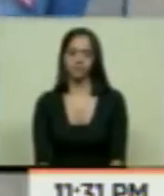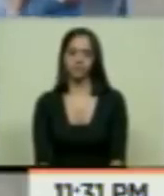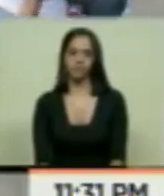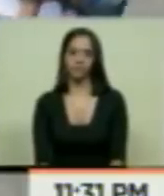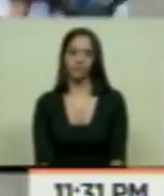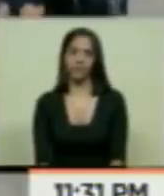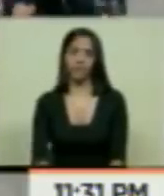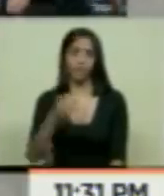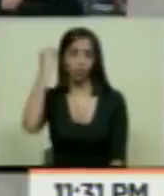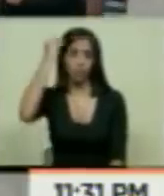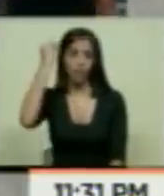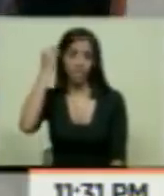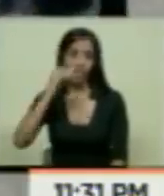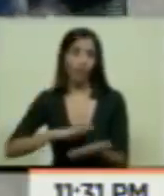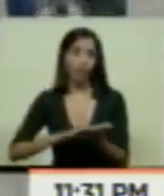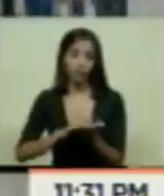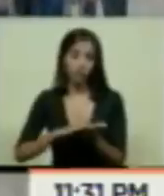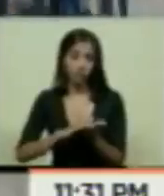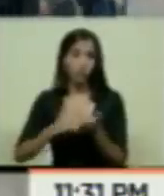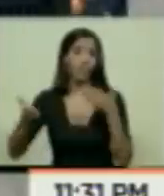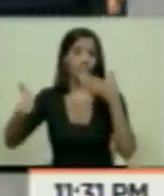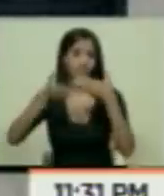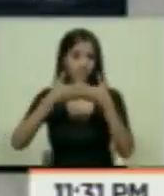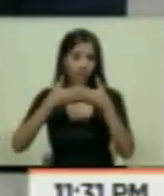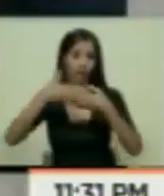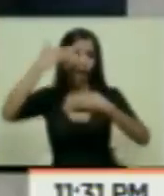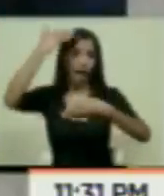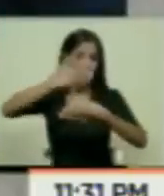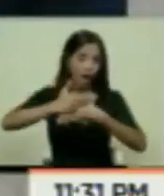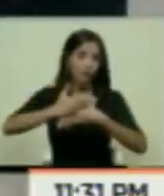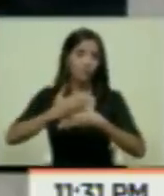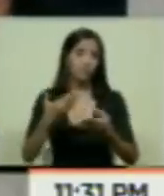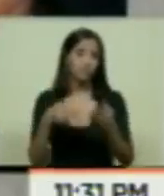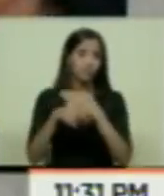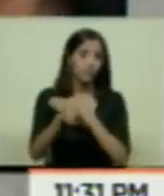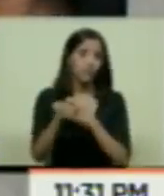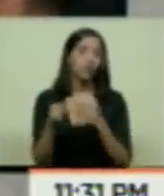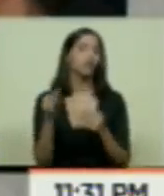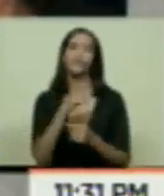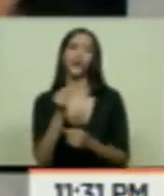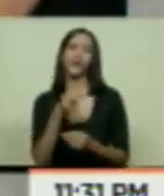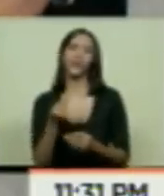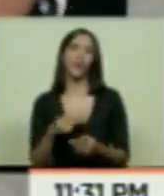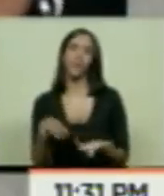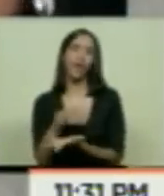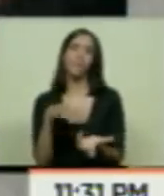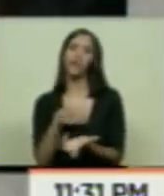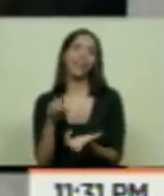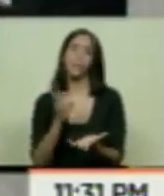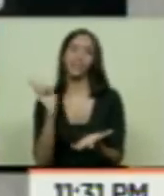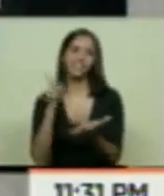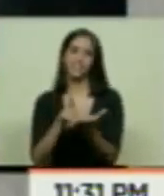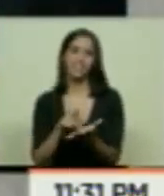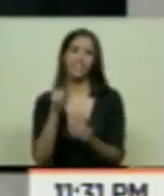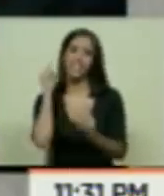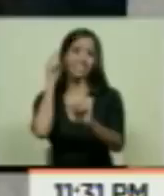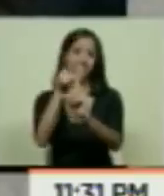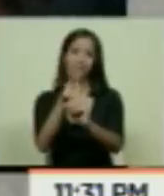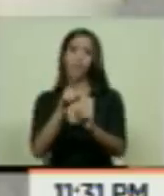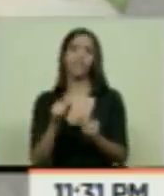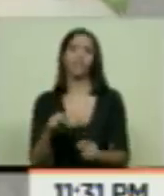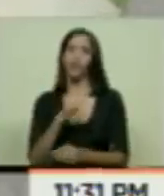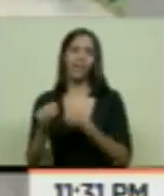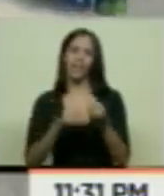¿Qué es la solución? Que no. Se tranquen las vías para que se... No. Porque el problema es de todos los que vayan directamente a la planta y que no hagan eso, que